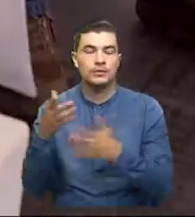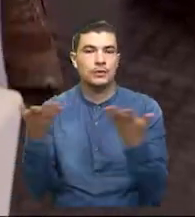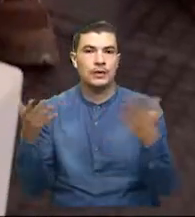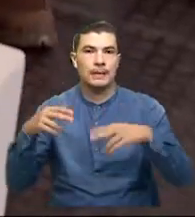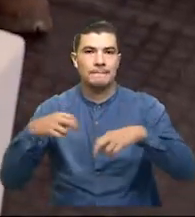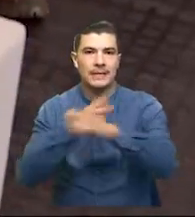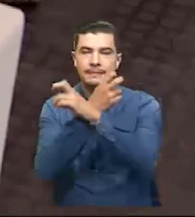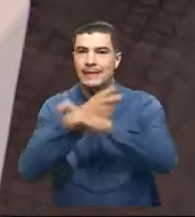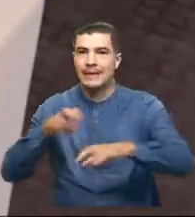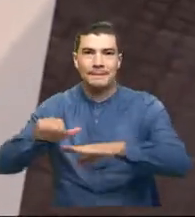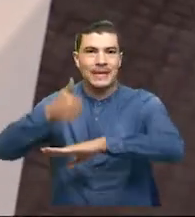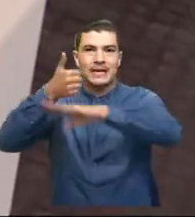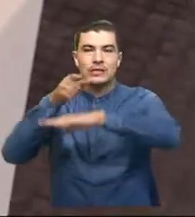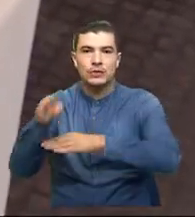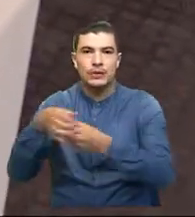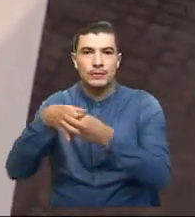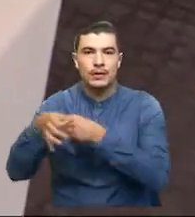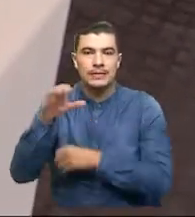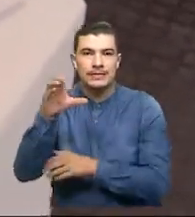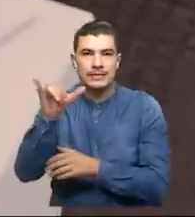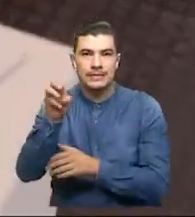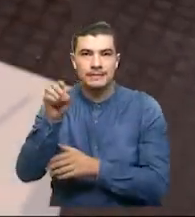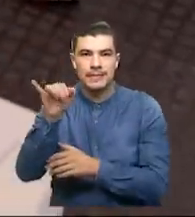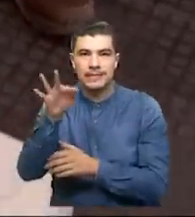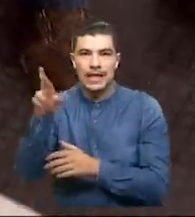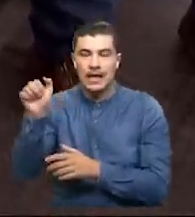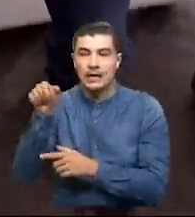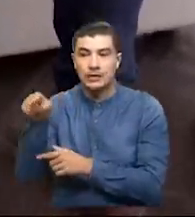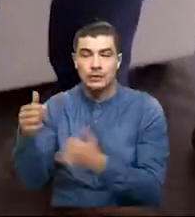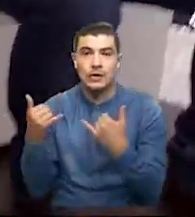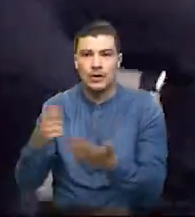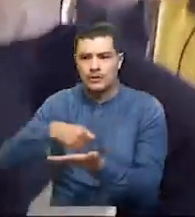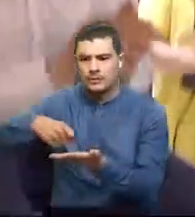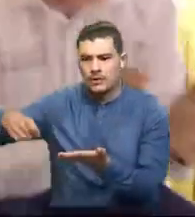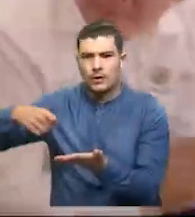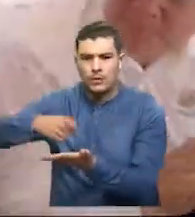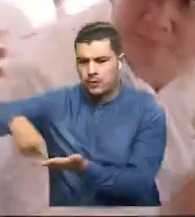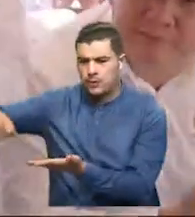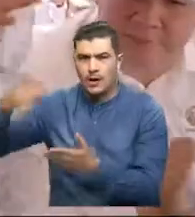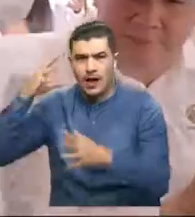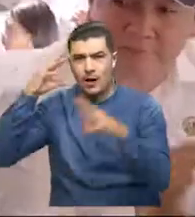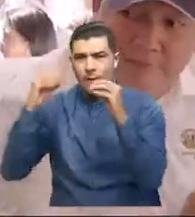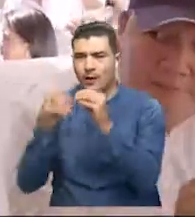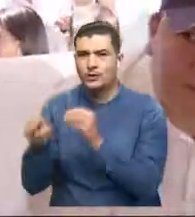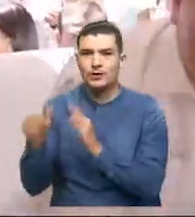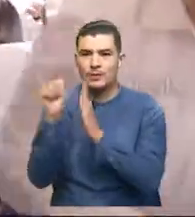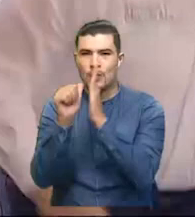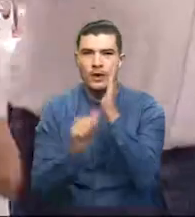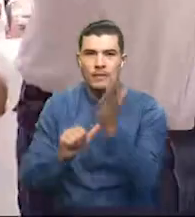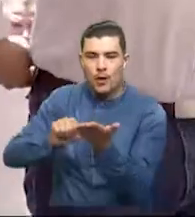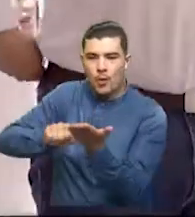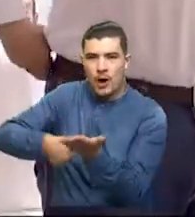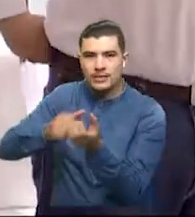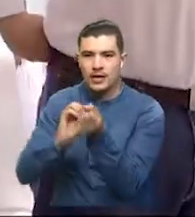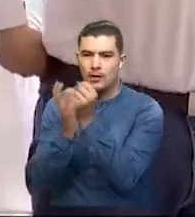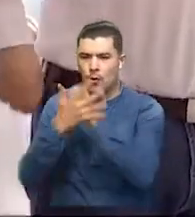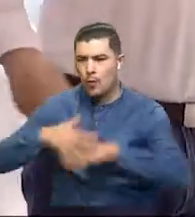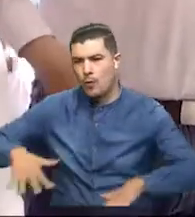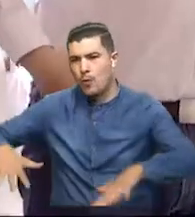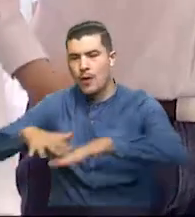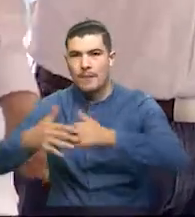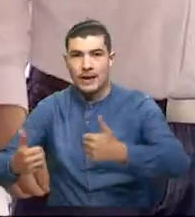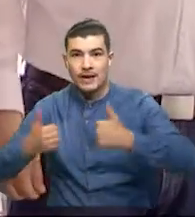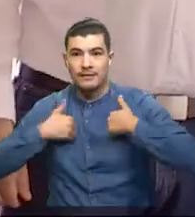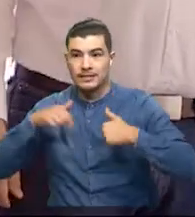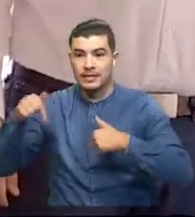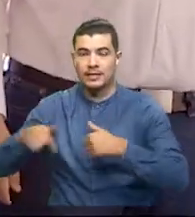Muy bien, este es un aplauso, gran anuncio, por favor. Para los santandereanos, firmamos este programa Huella Ecológica que sigue beneficiando a